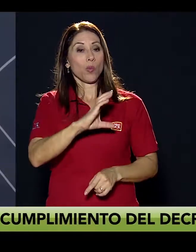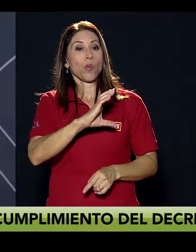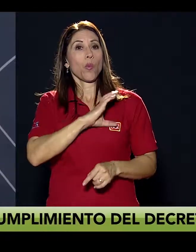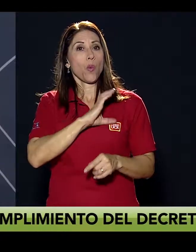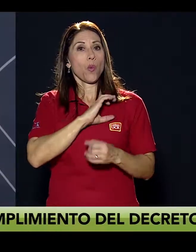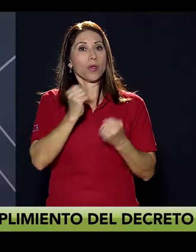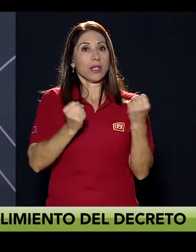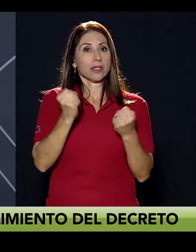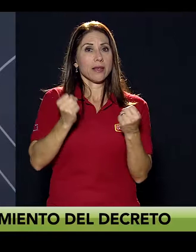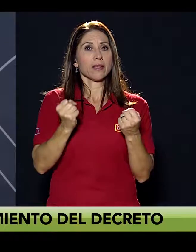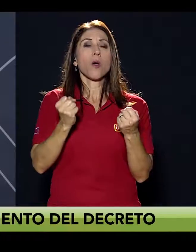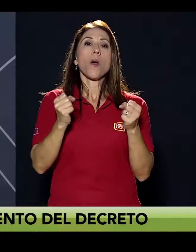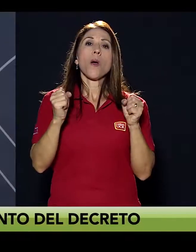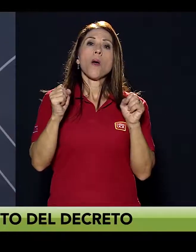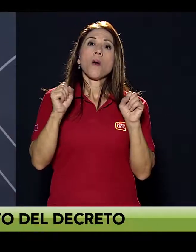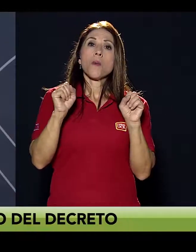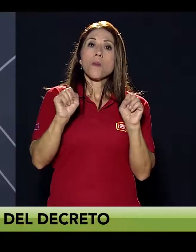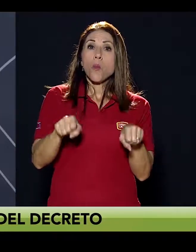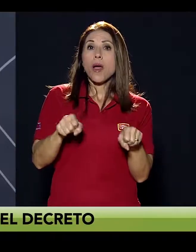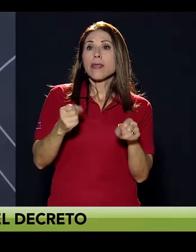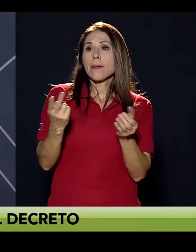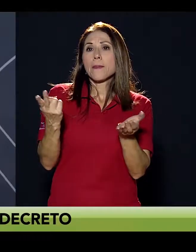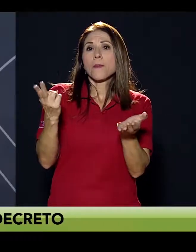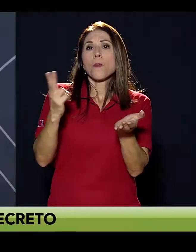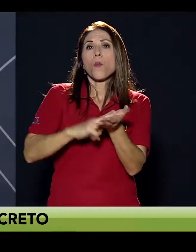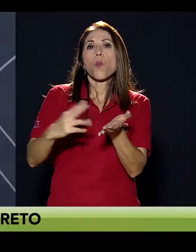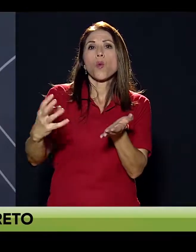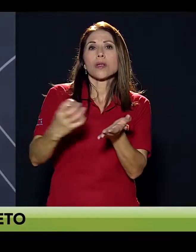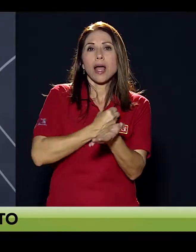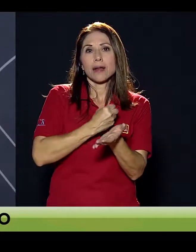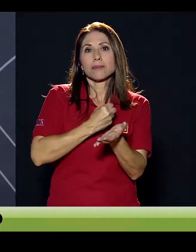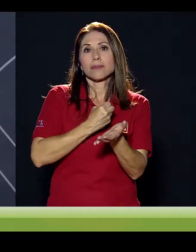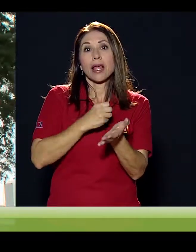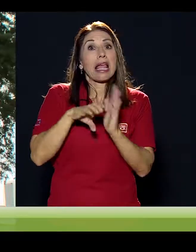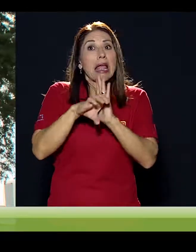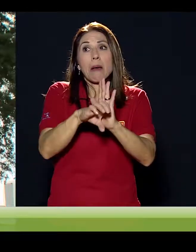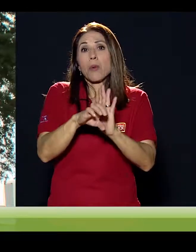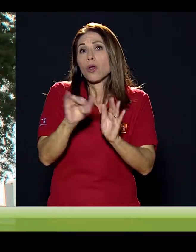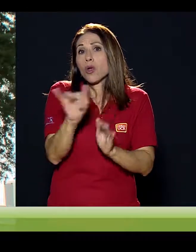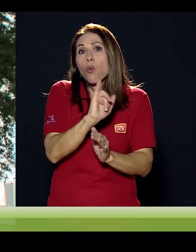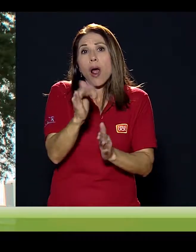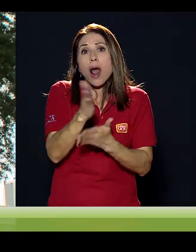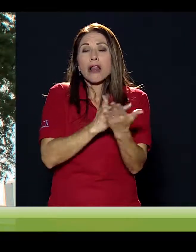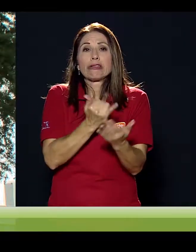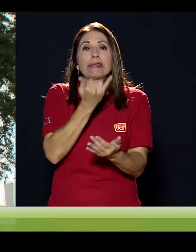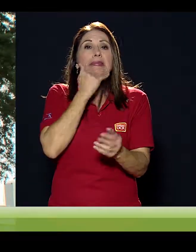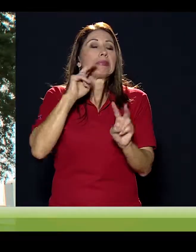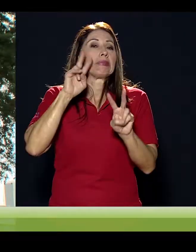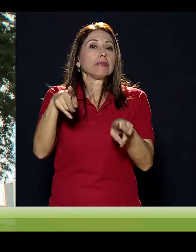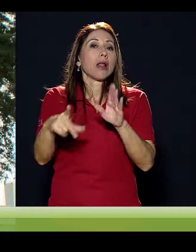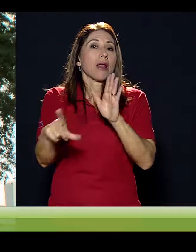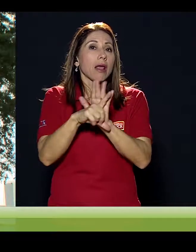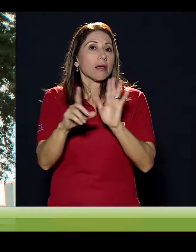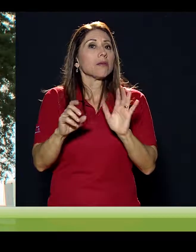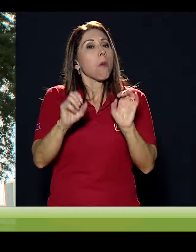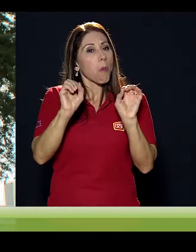de tránsito multar como nos multan cuando hacemos cualquier infracción, eso va a ser de